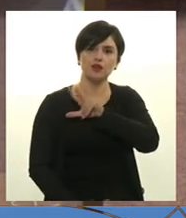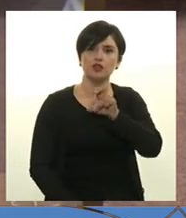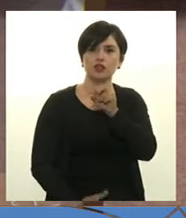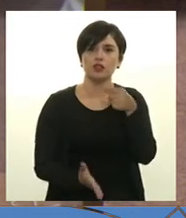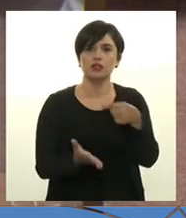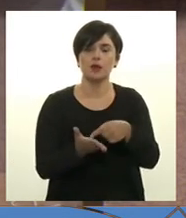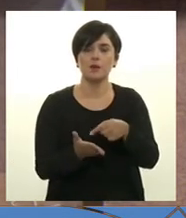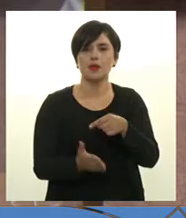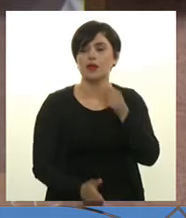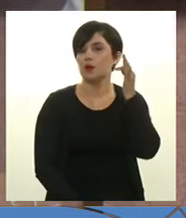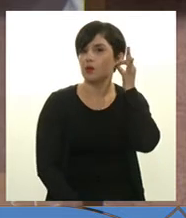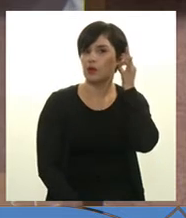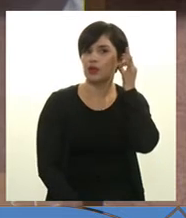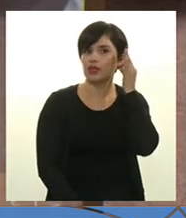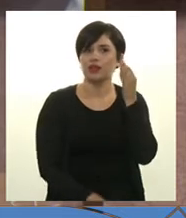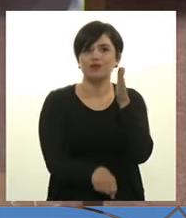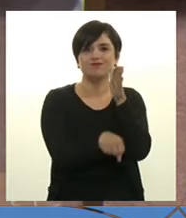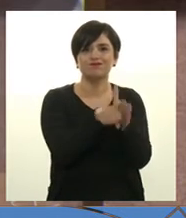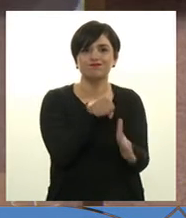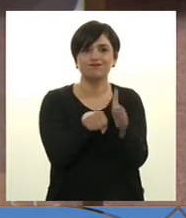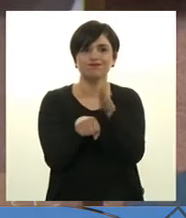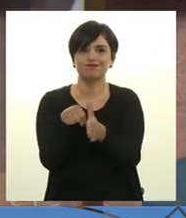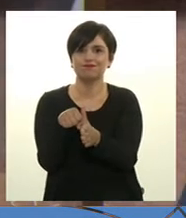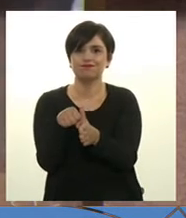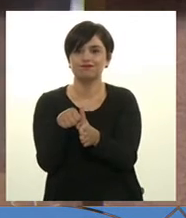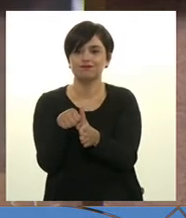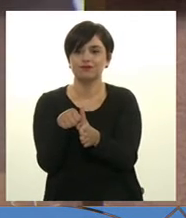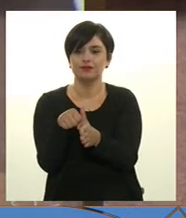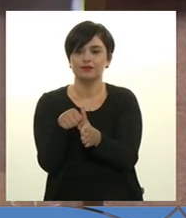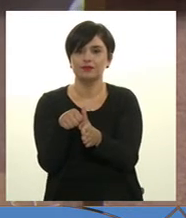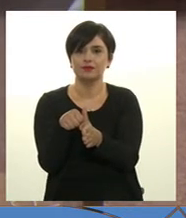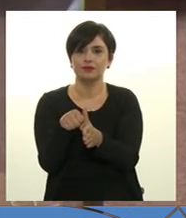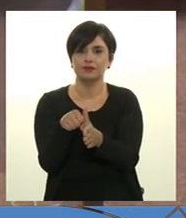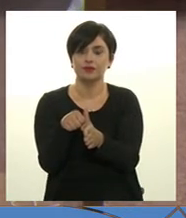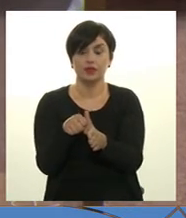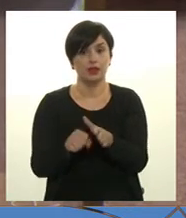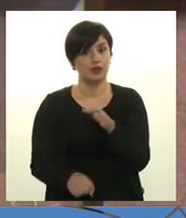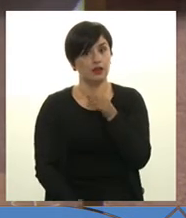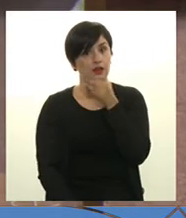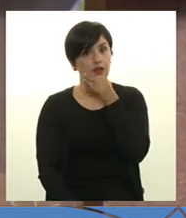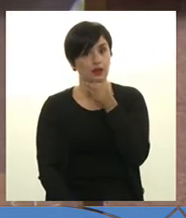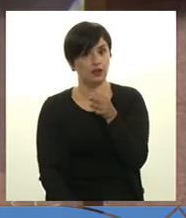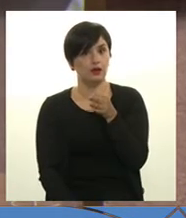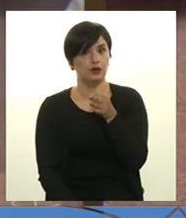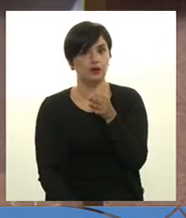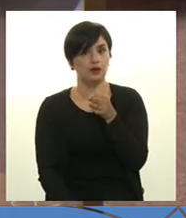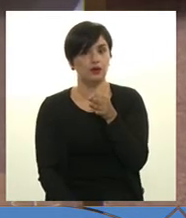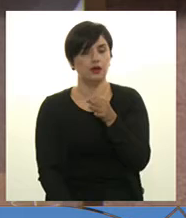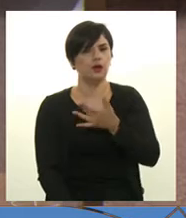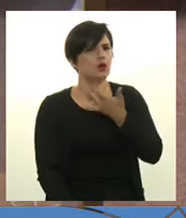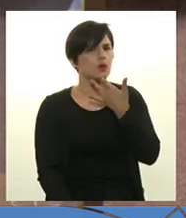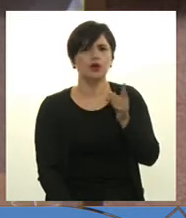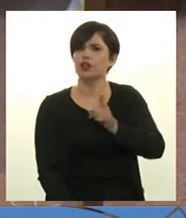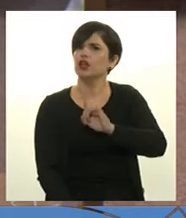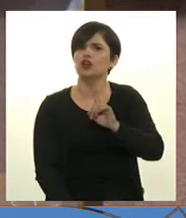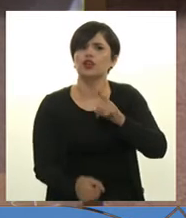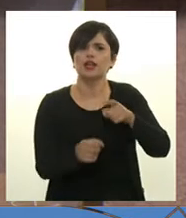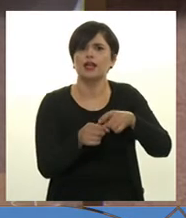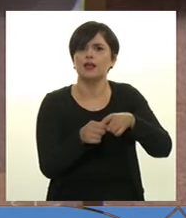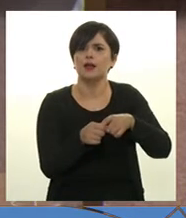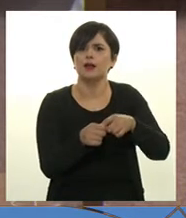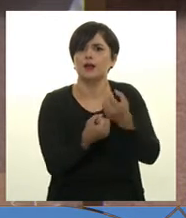perdiendo sus puestos de trabajo remunerados y hago el hincapié aquí porque no es que hayan dejado de trabajar